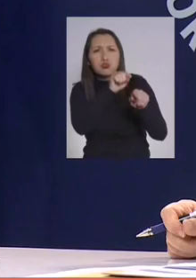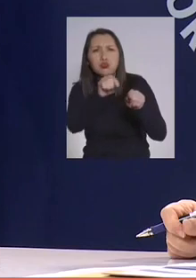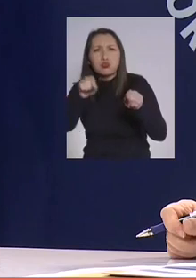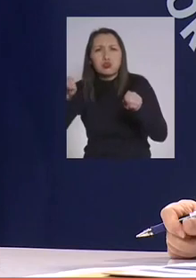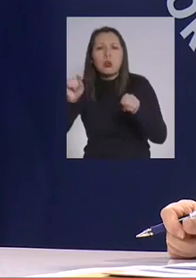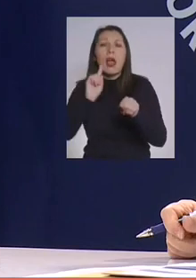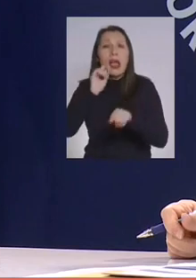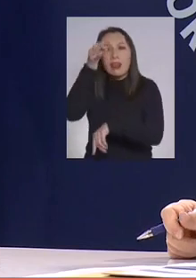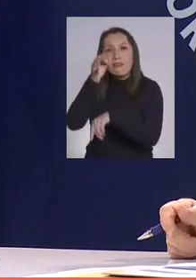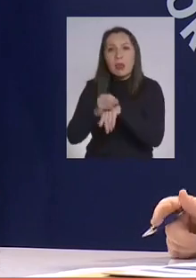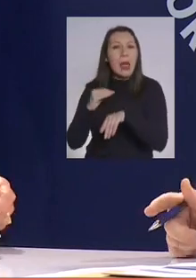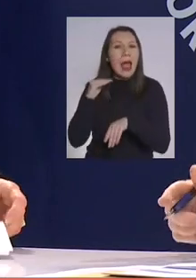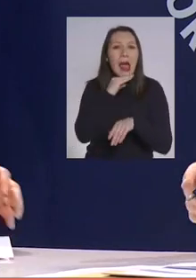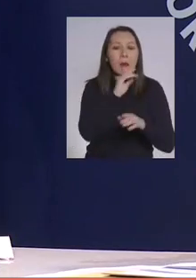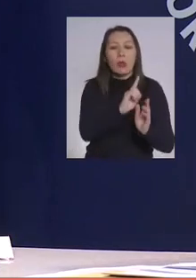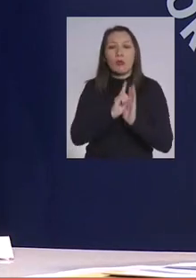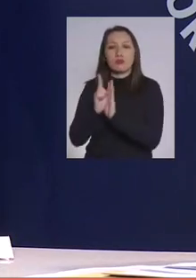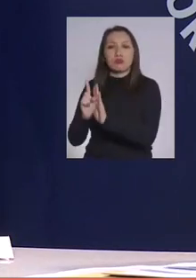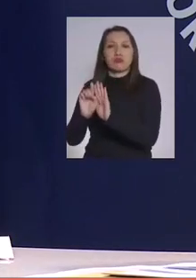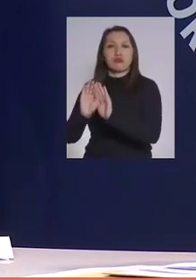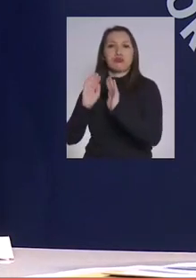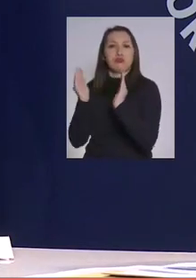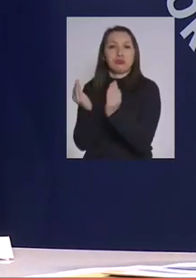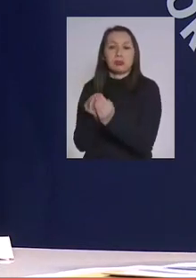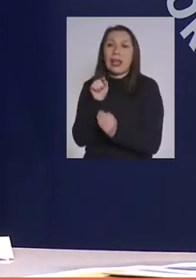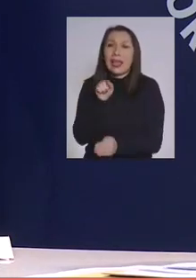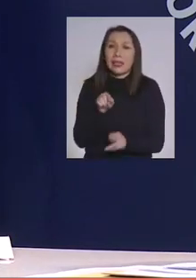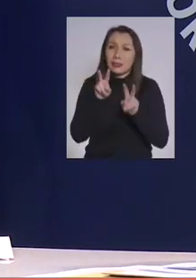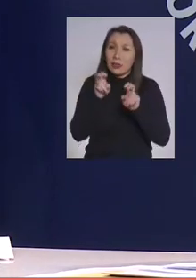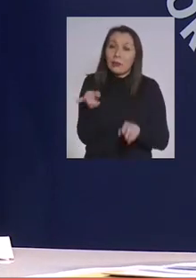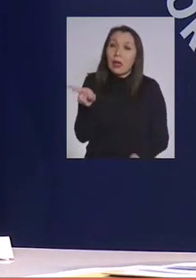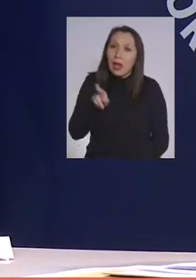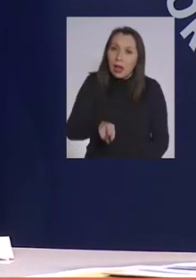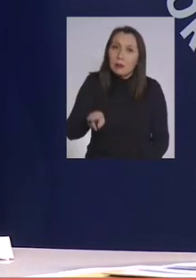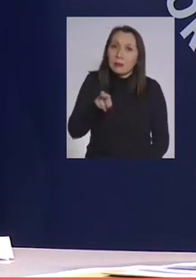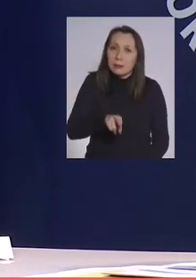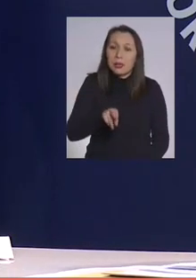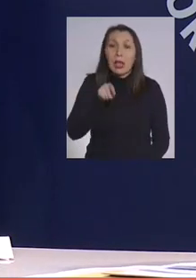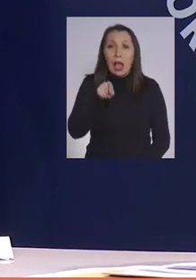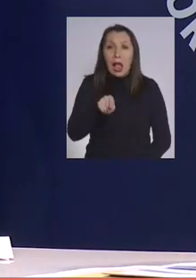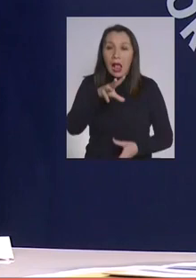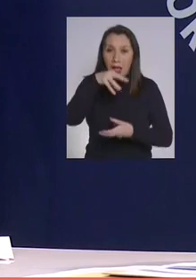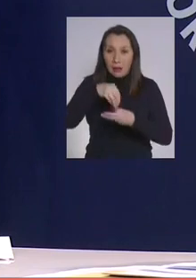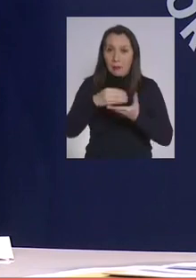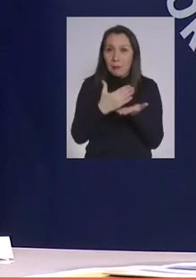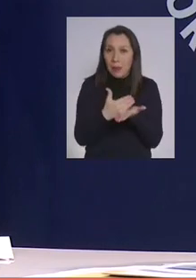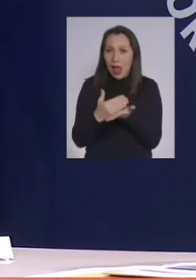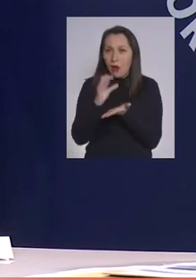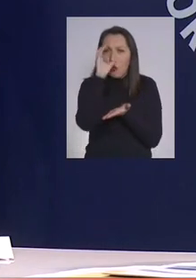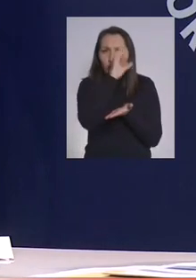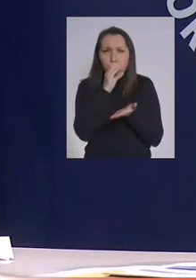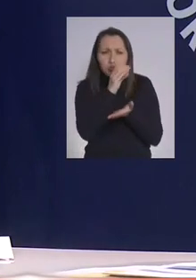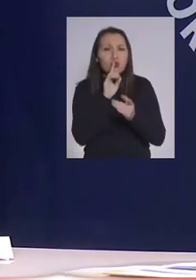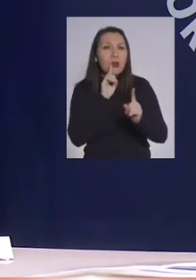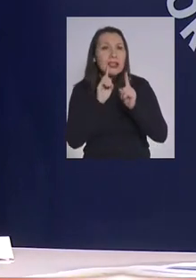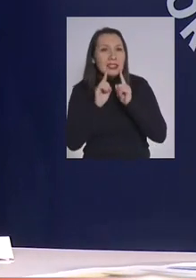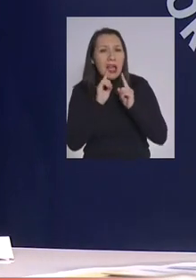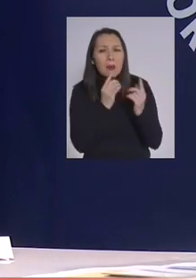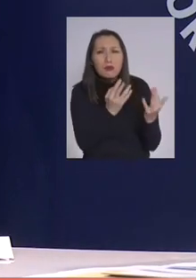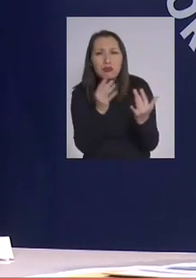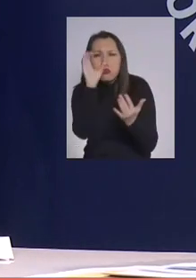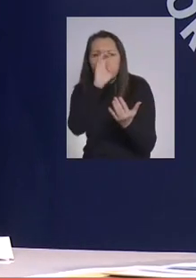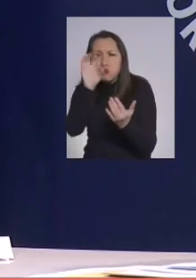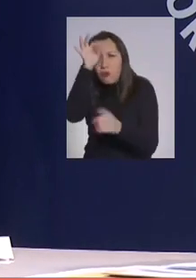hablar oportunamente y en esto quiero de ser muy enfática y decir que dentro de este plan de testeo trazabilidad y el amianto